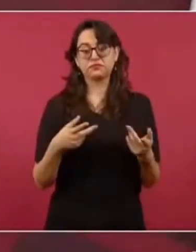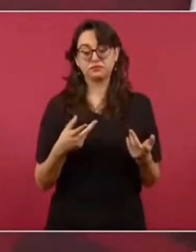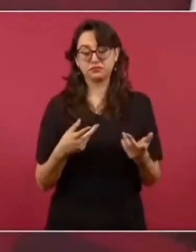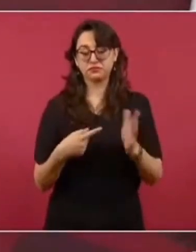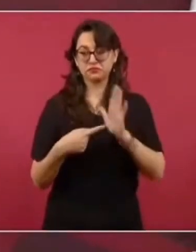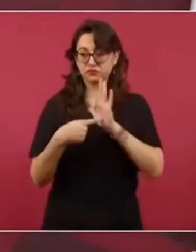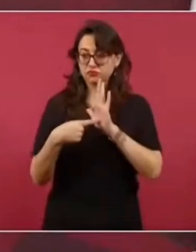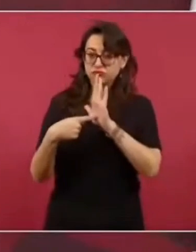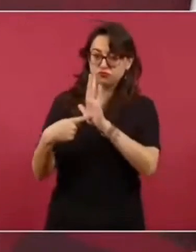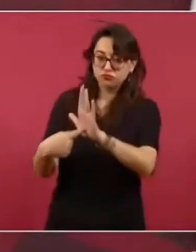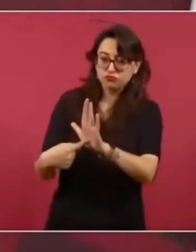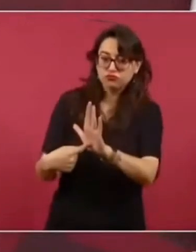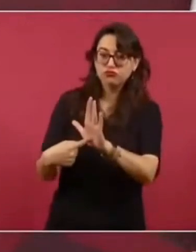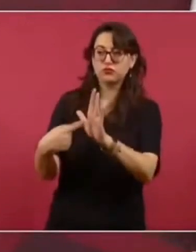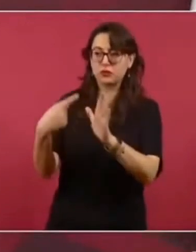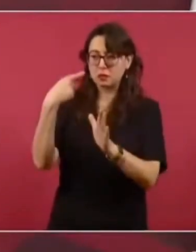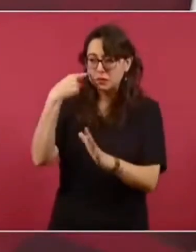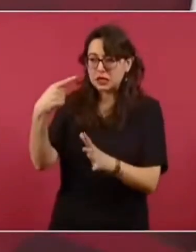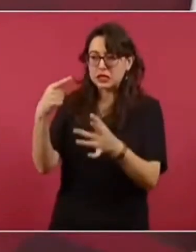entrar en razón,